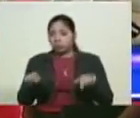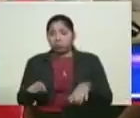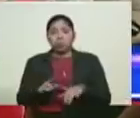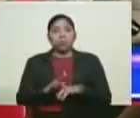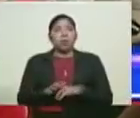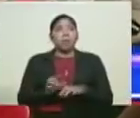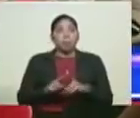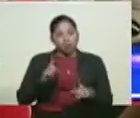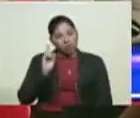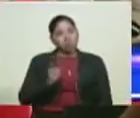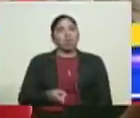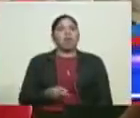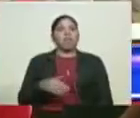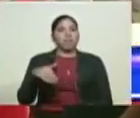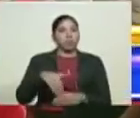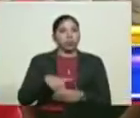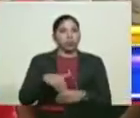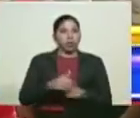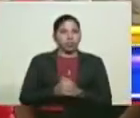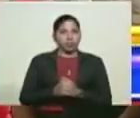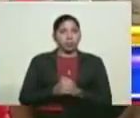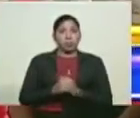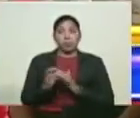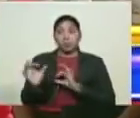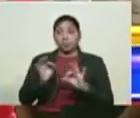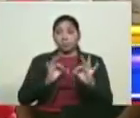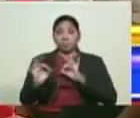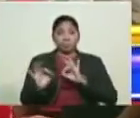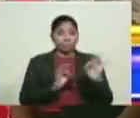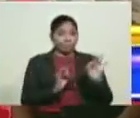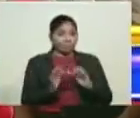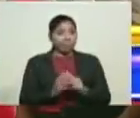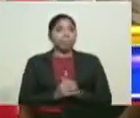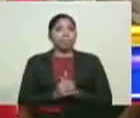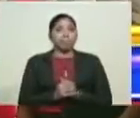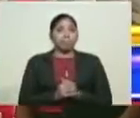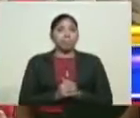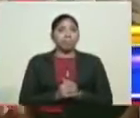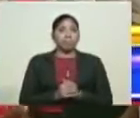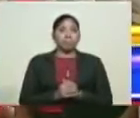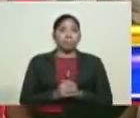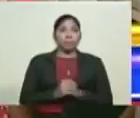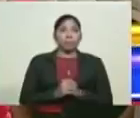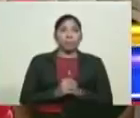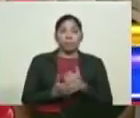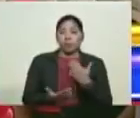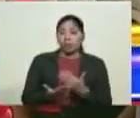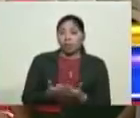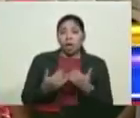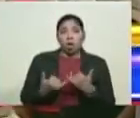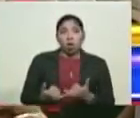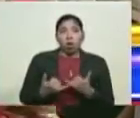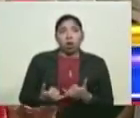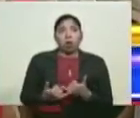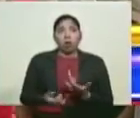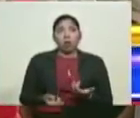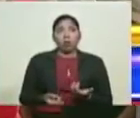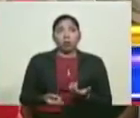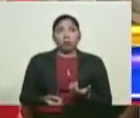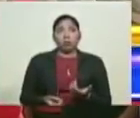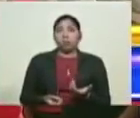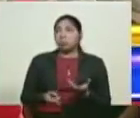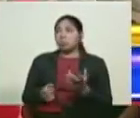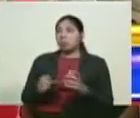votar y prepararse. Hasta este momento tenemos un tiempo bien fresco, no se ven